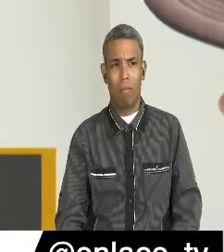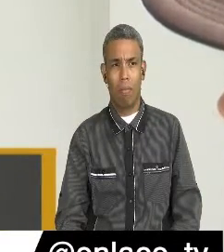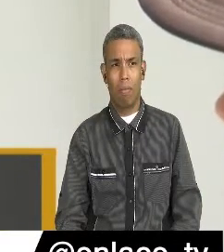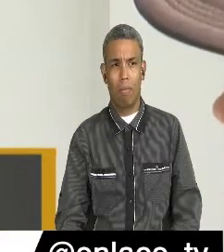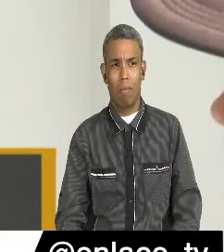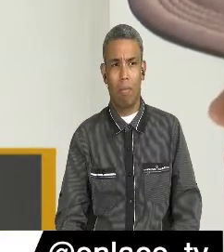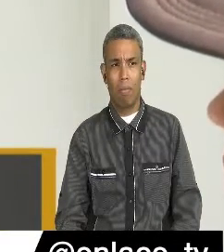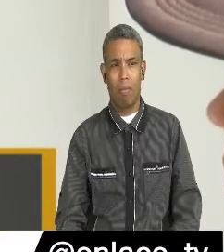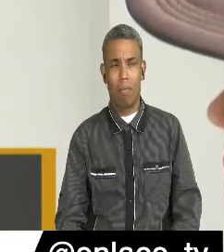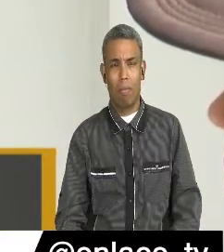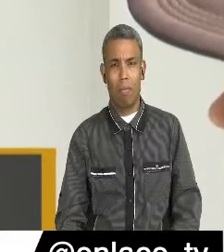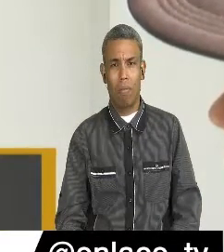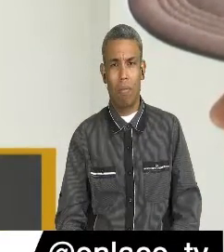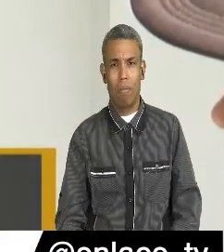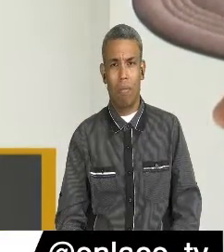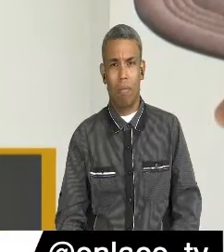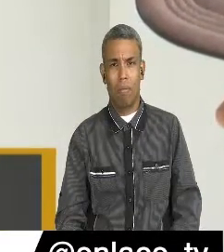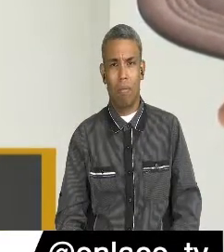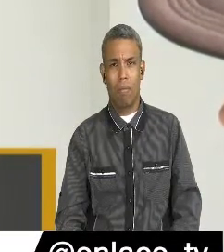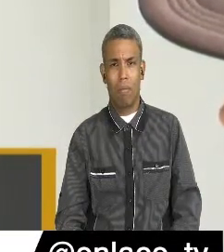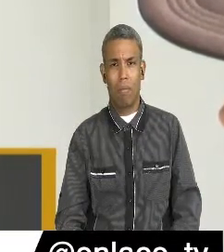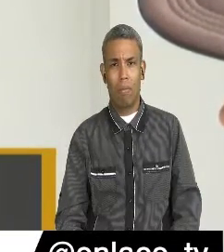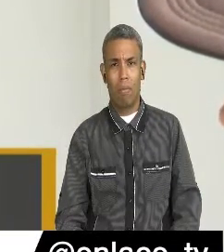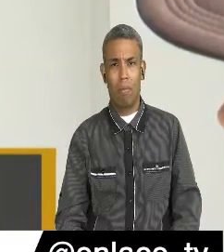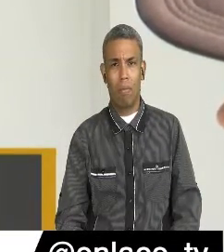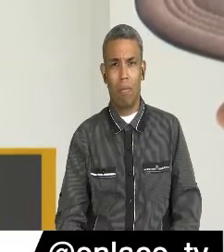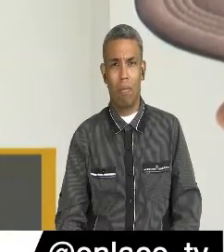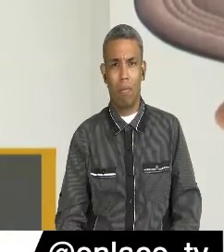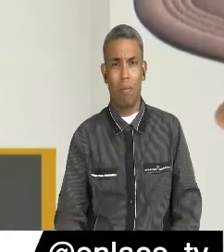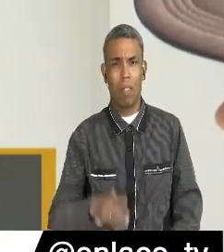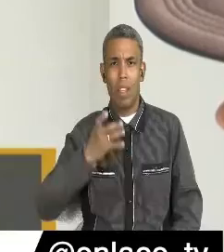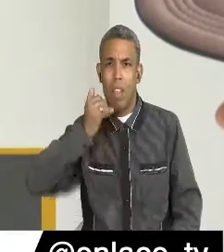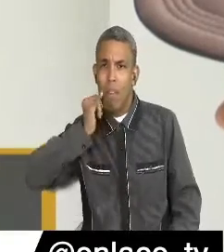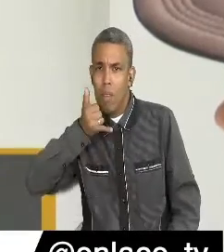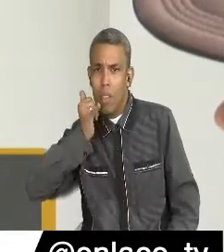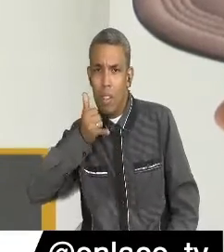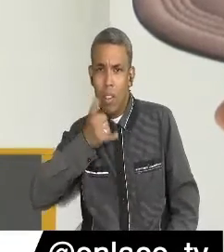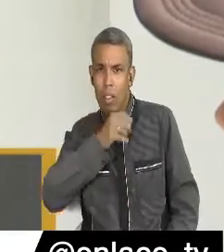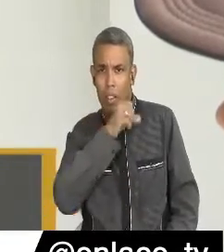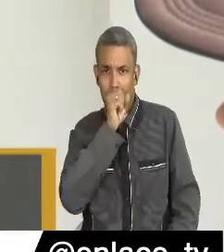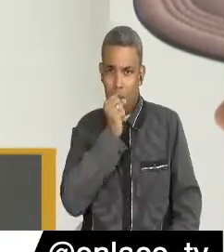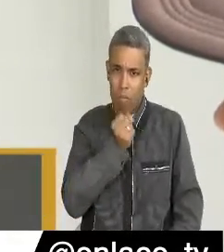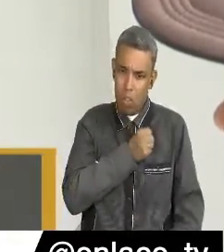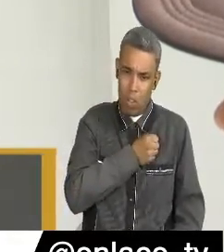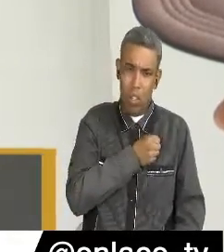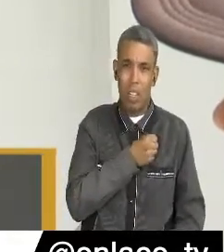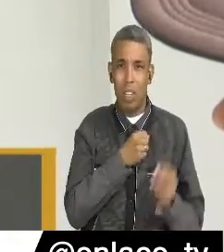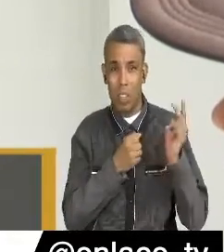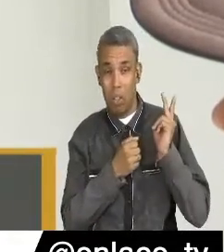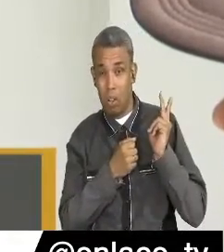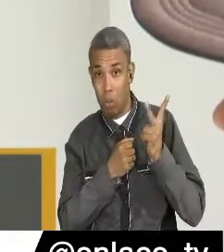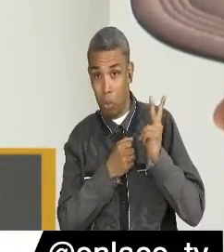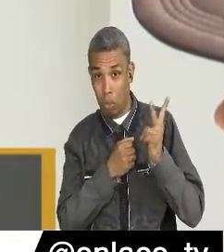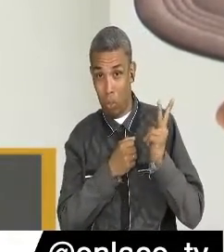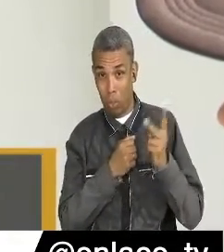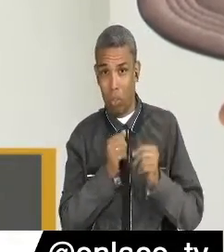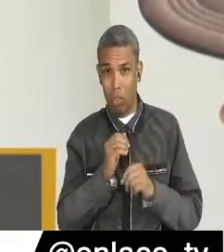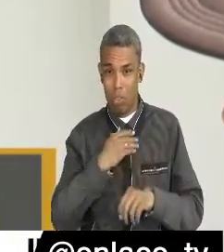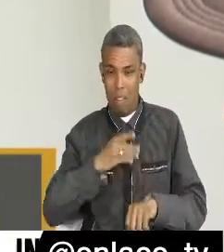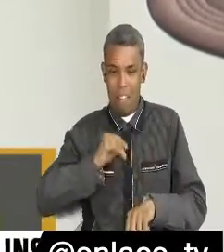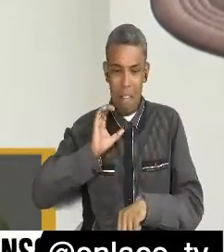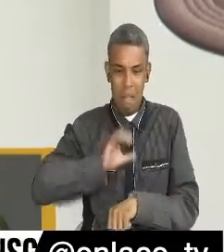a los hinchas desadaptados del Millonarios que cometieron el hecho los agarran precisamente en el